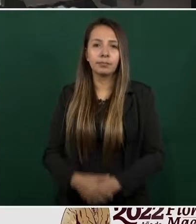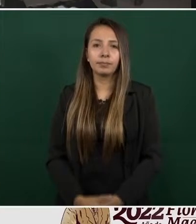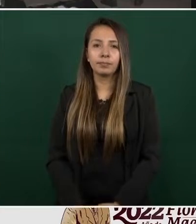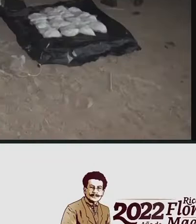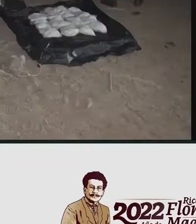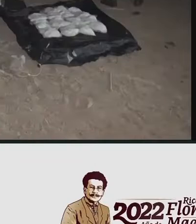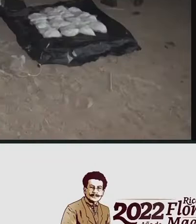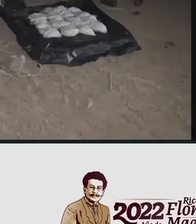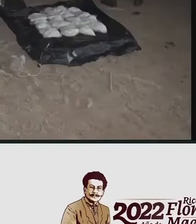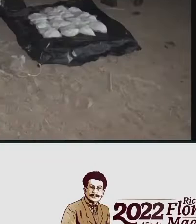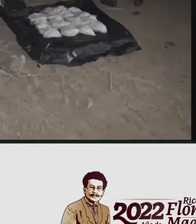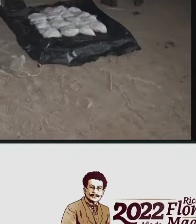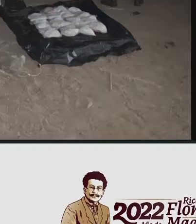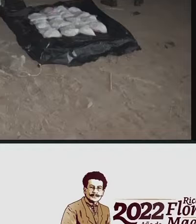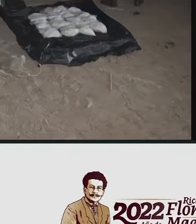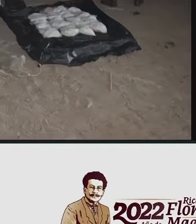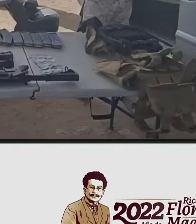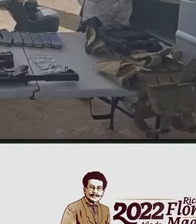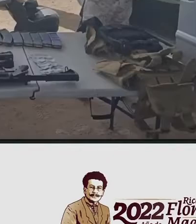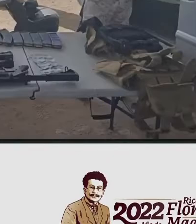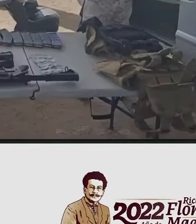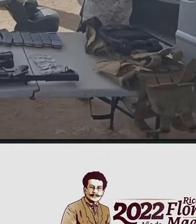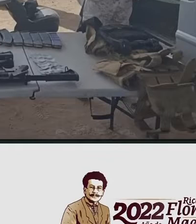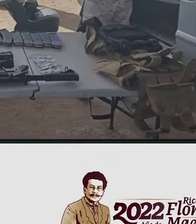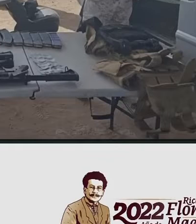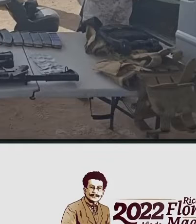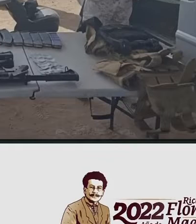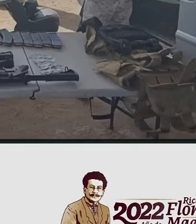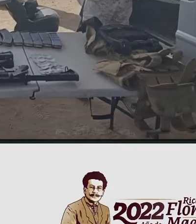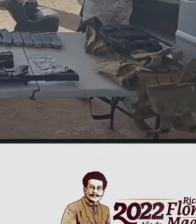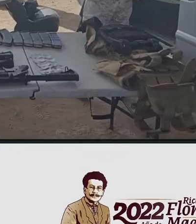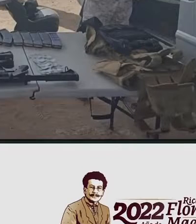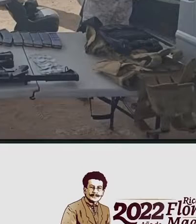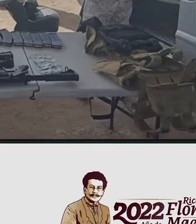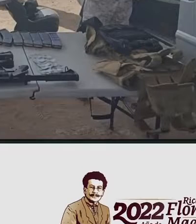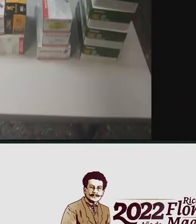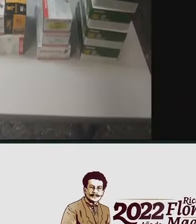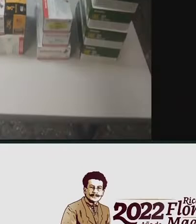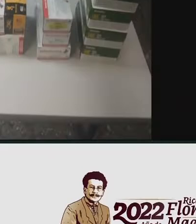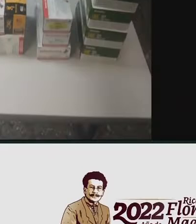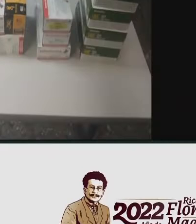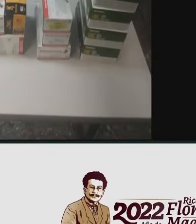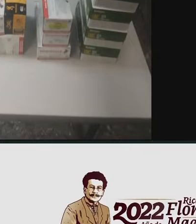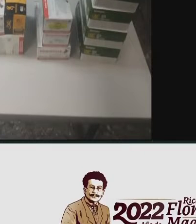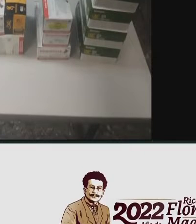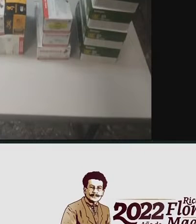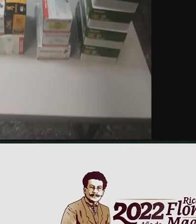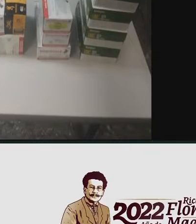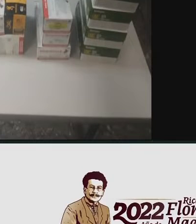1.092 armas de fuego, 92 granadas, 3.671 cargadores,